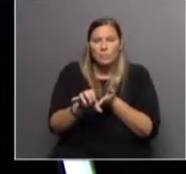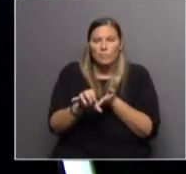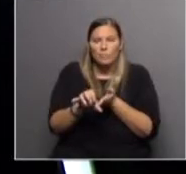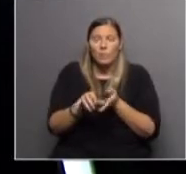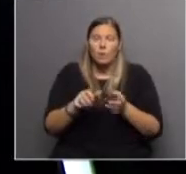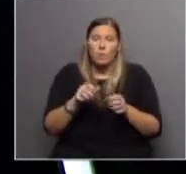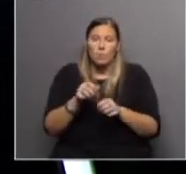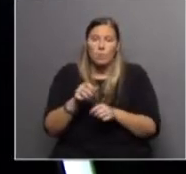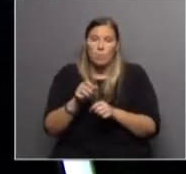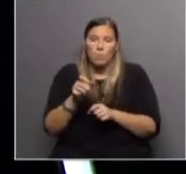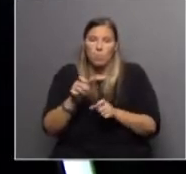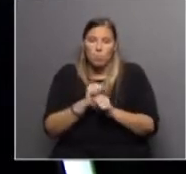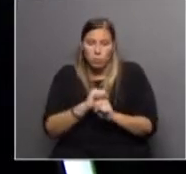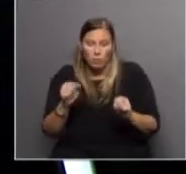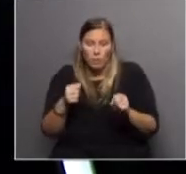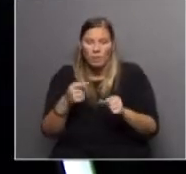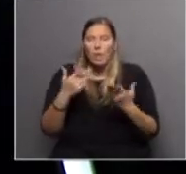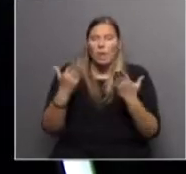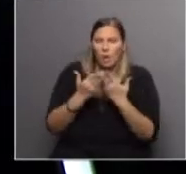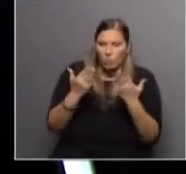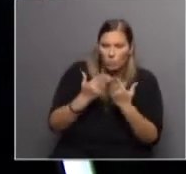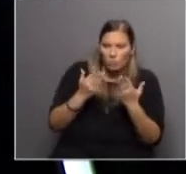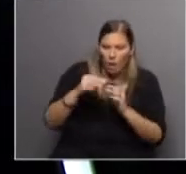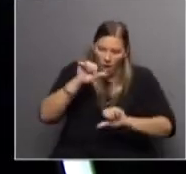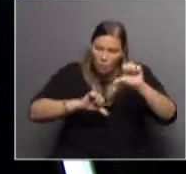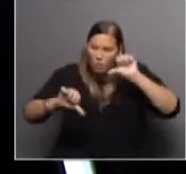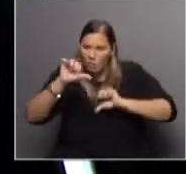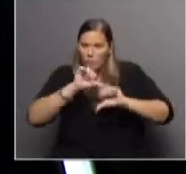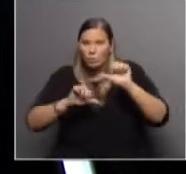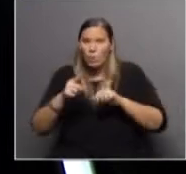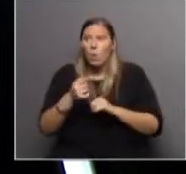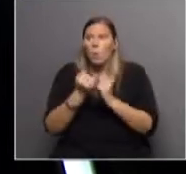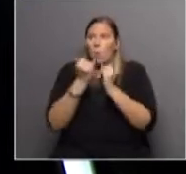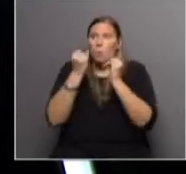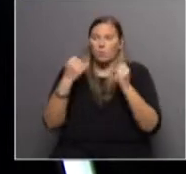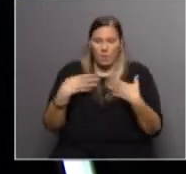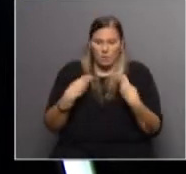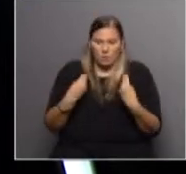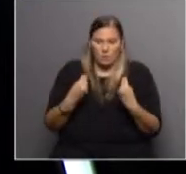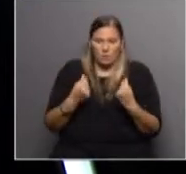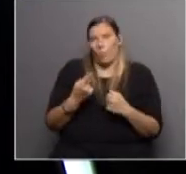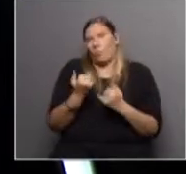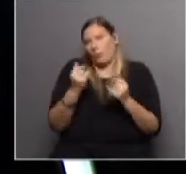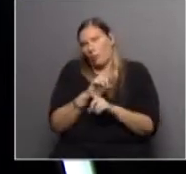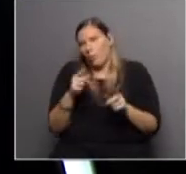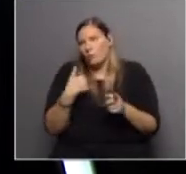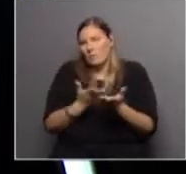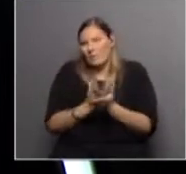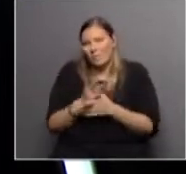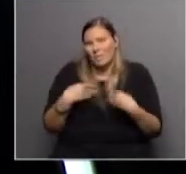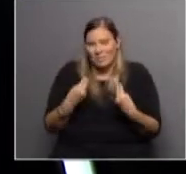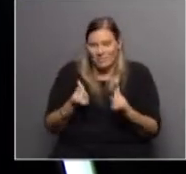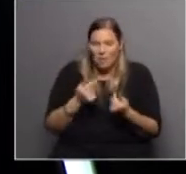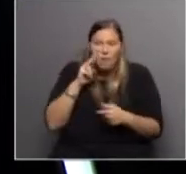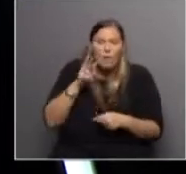pueden arrancar en el ámbito académico, en el ámbito del laboratorio, un día sienten, y no solo un día, en realidad es permanentemente, pero un día